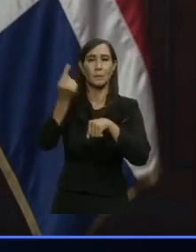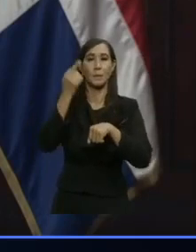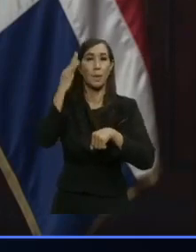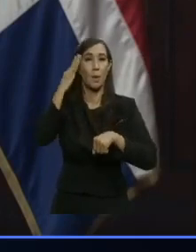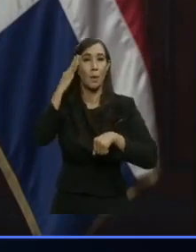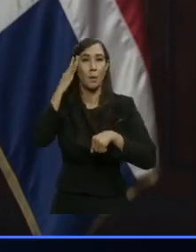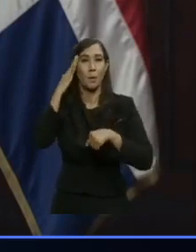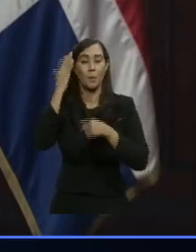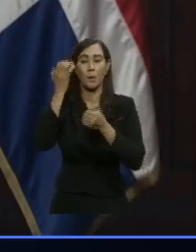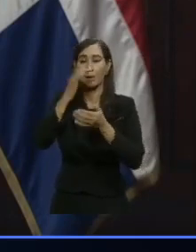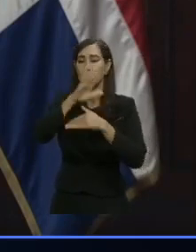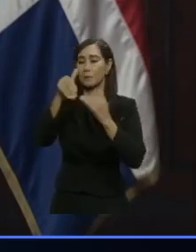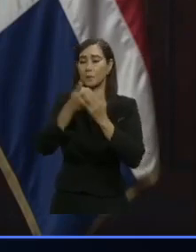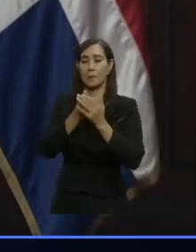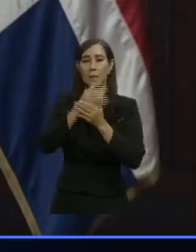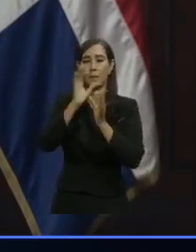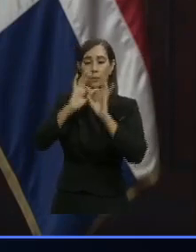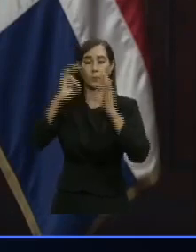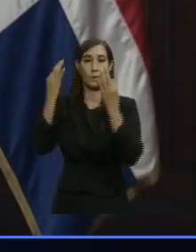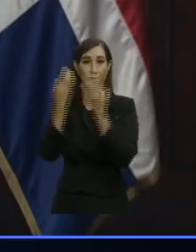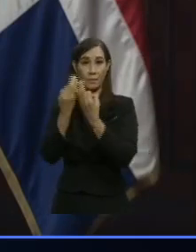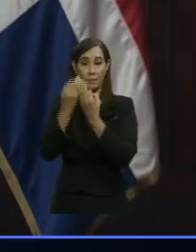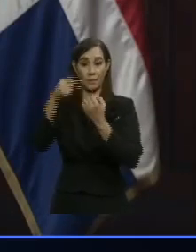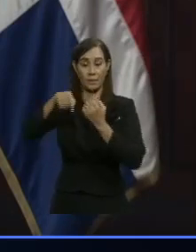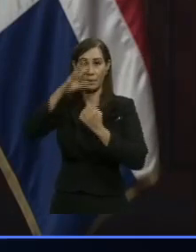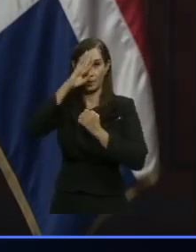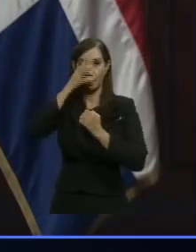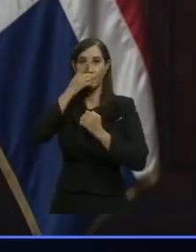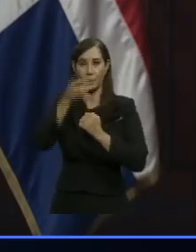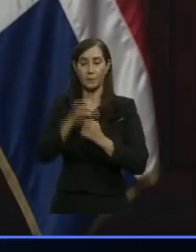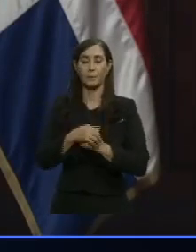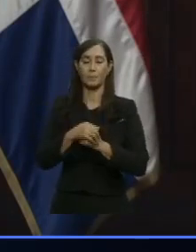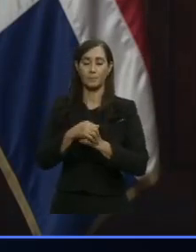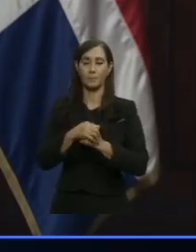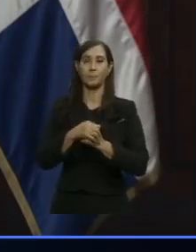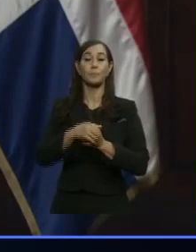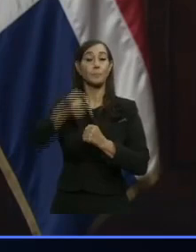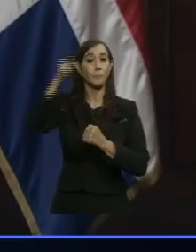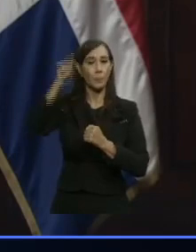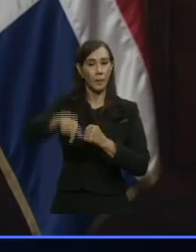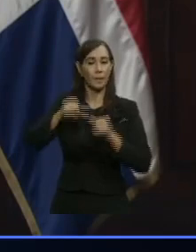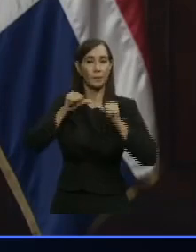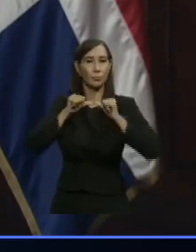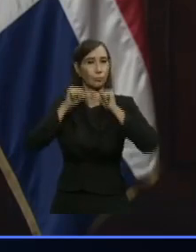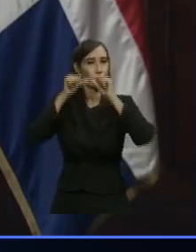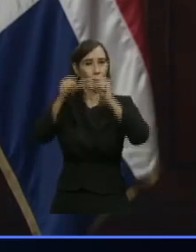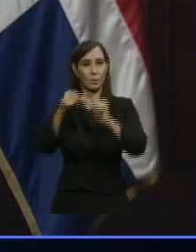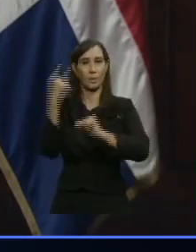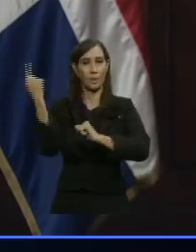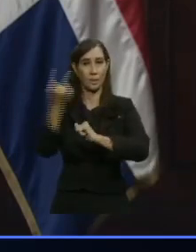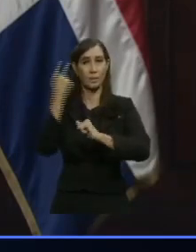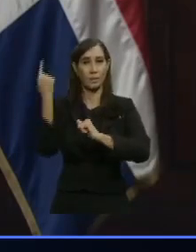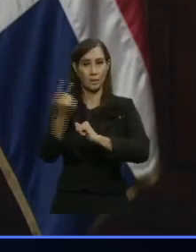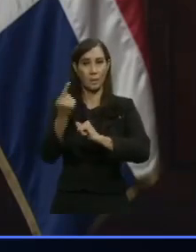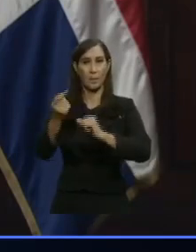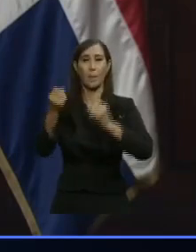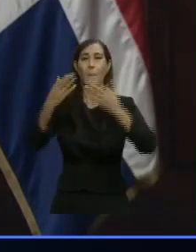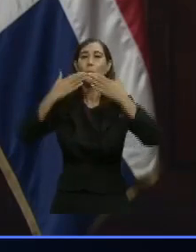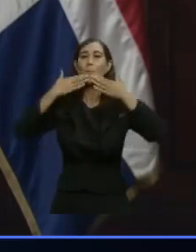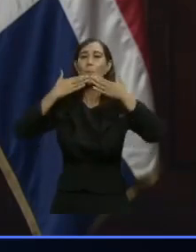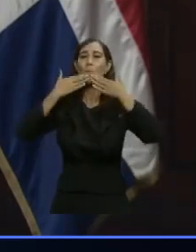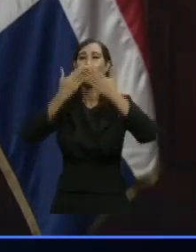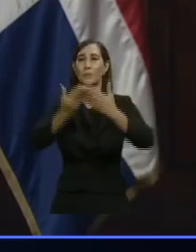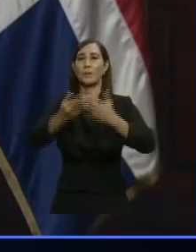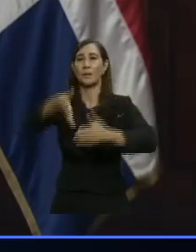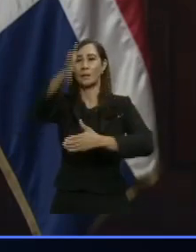una repostulación exactamente sí porque ya es el psm yo creo que está en pleno con el presidente luís abinader salvo algunas